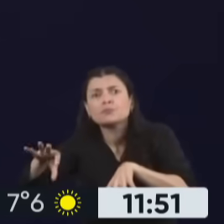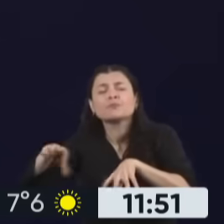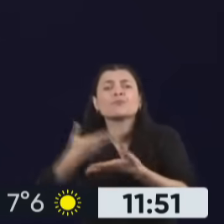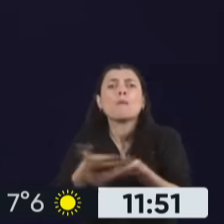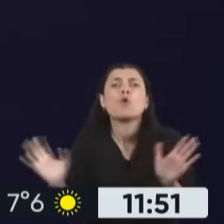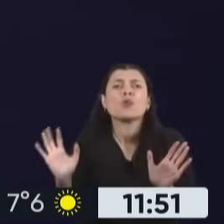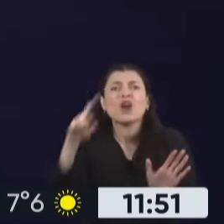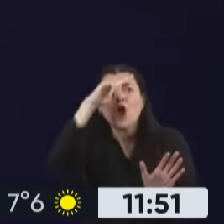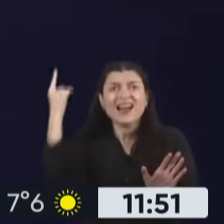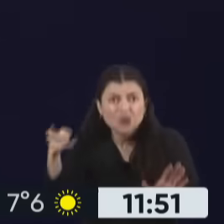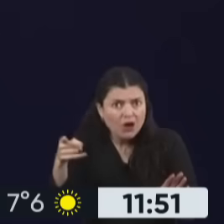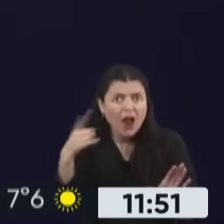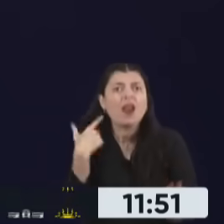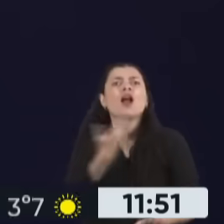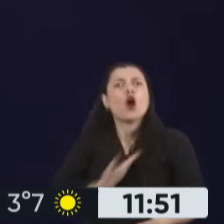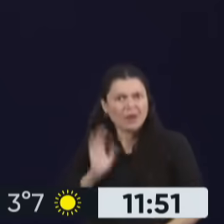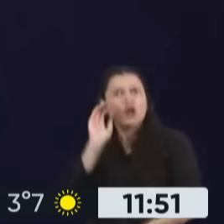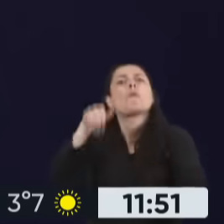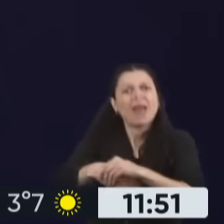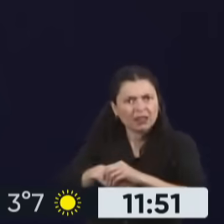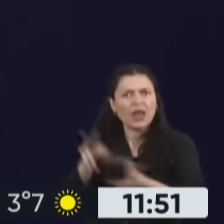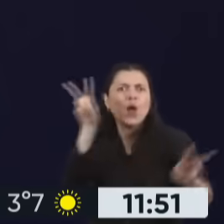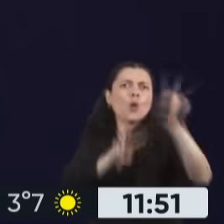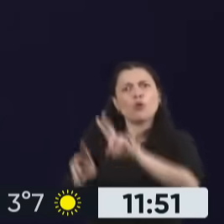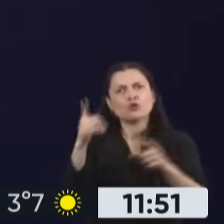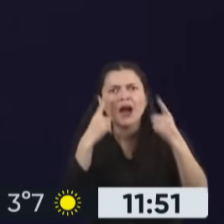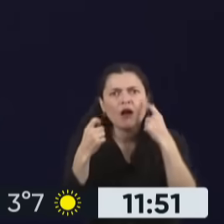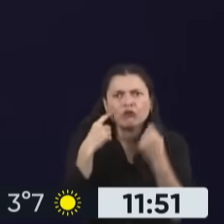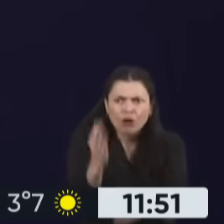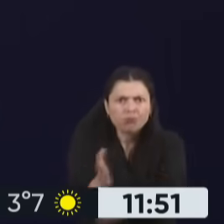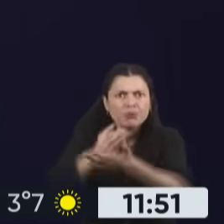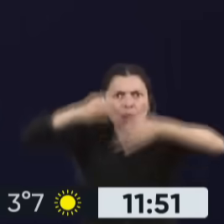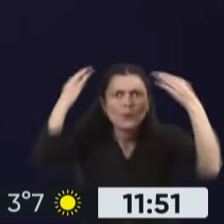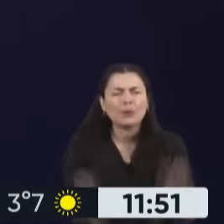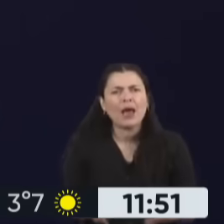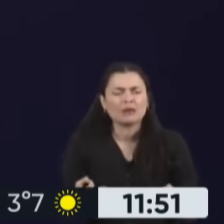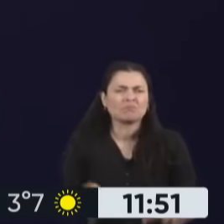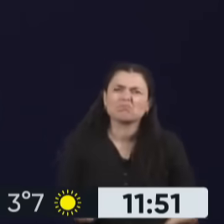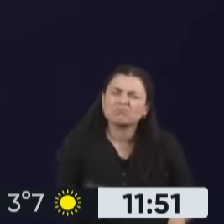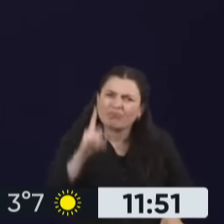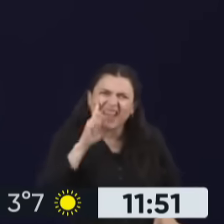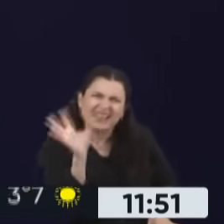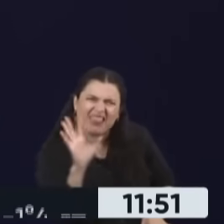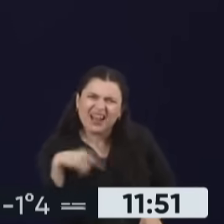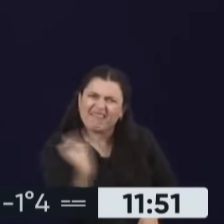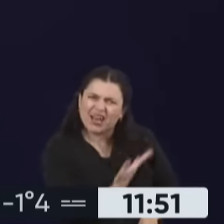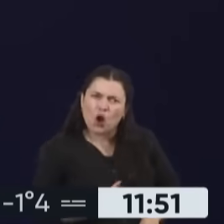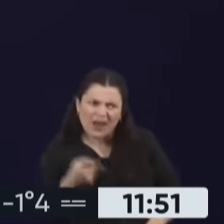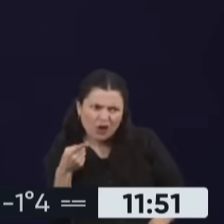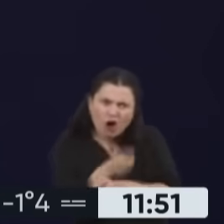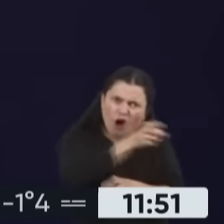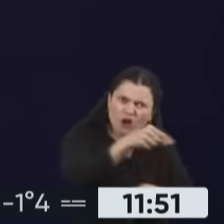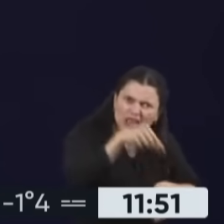y es lo que vamos a seguir haciendo. Que repito, nada tiene que ver con los médicos, con los administrativos